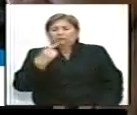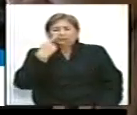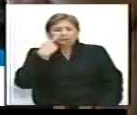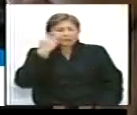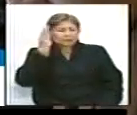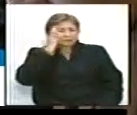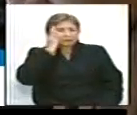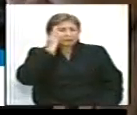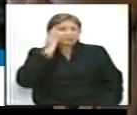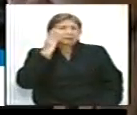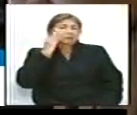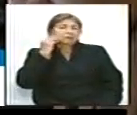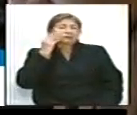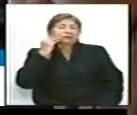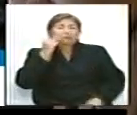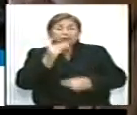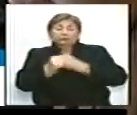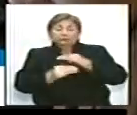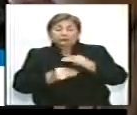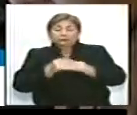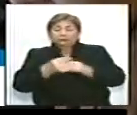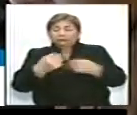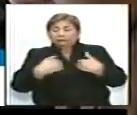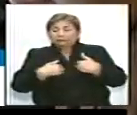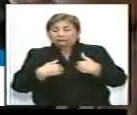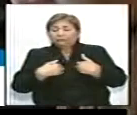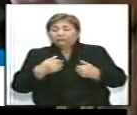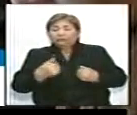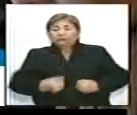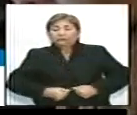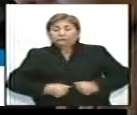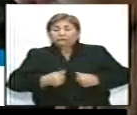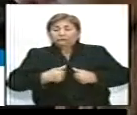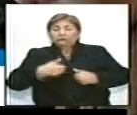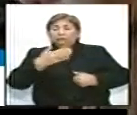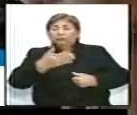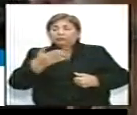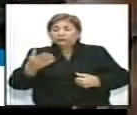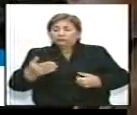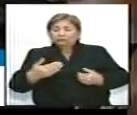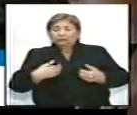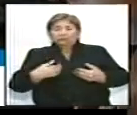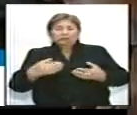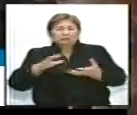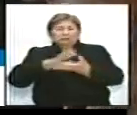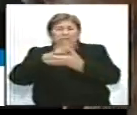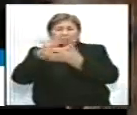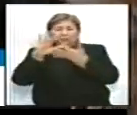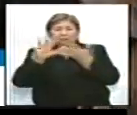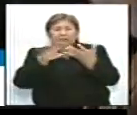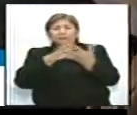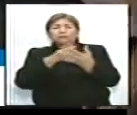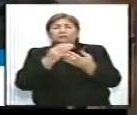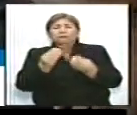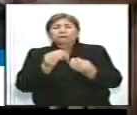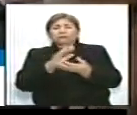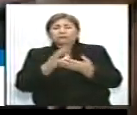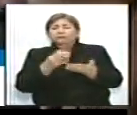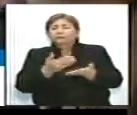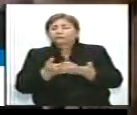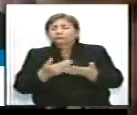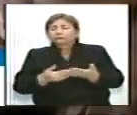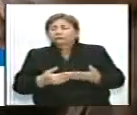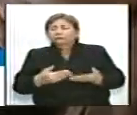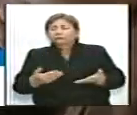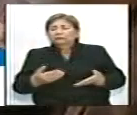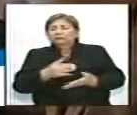Conozco la experiencia de muchos países del mundo. He vivido en muchos de ellos, en donde ha habido contaminación, pero había contaminación en ese lugar.